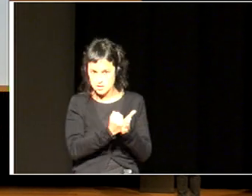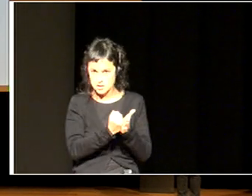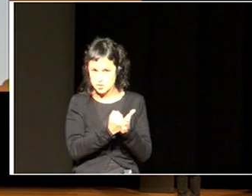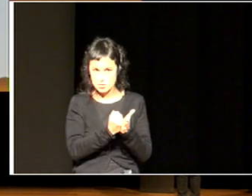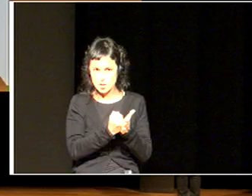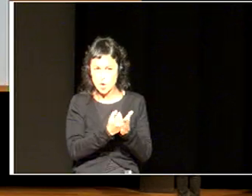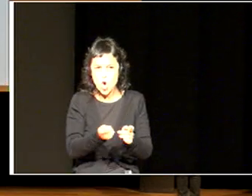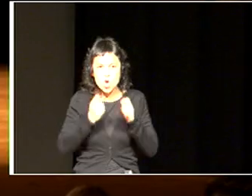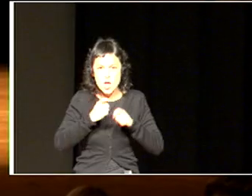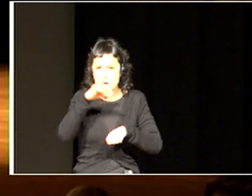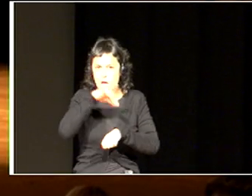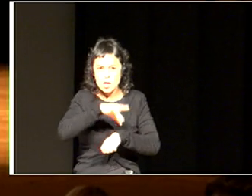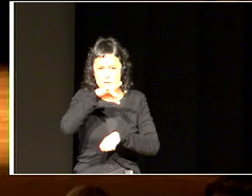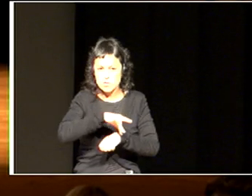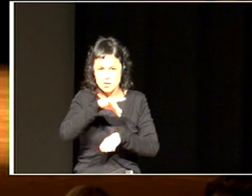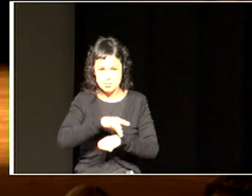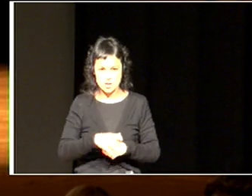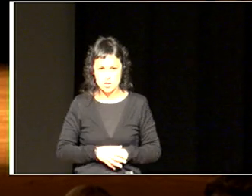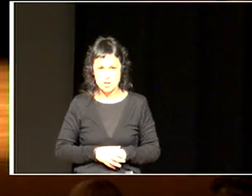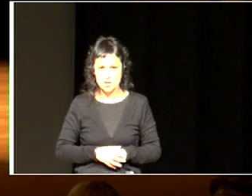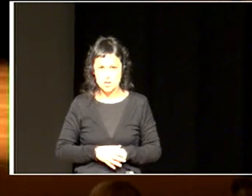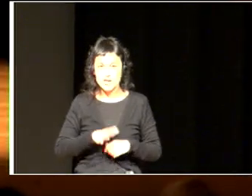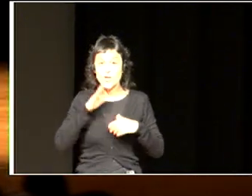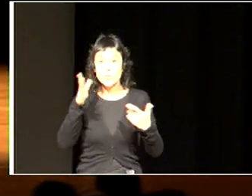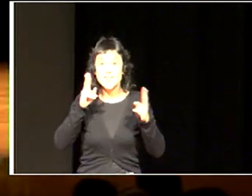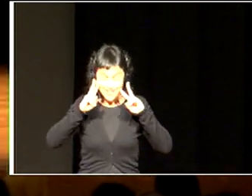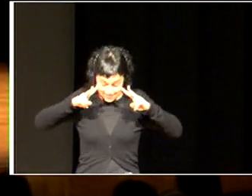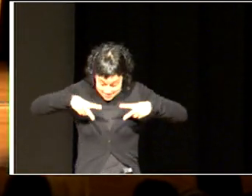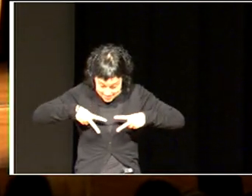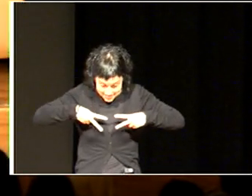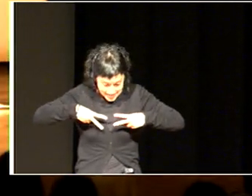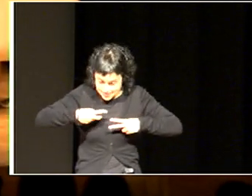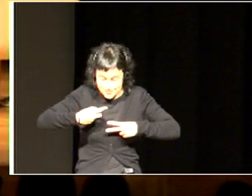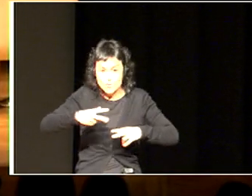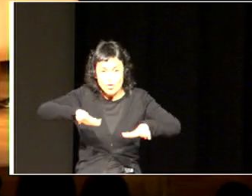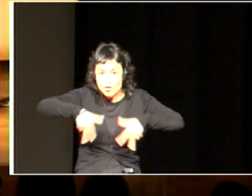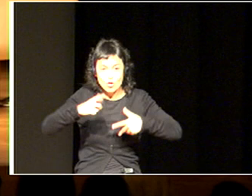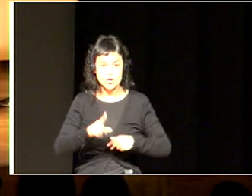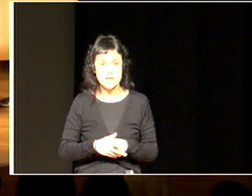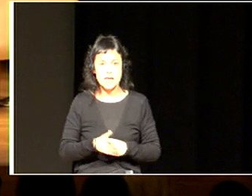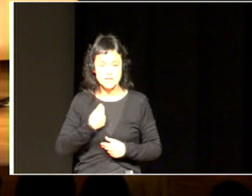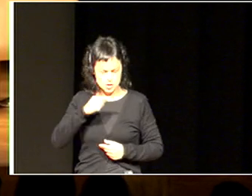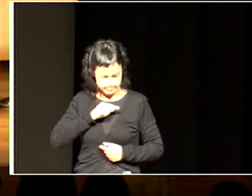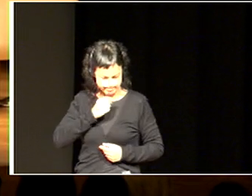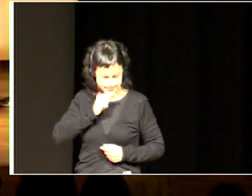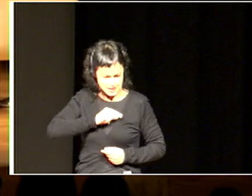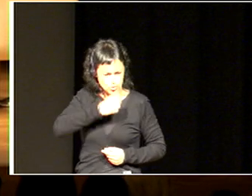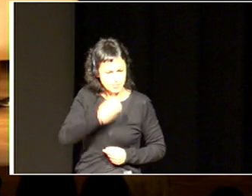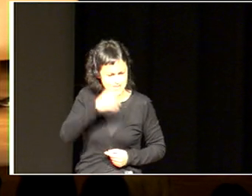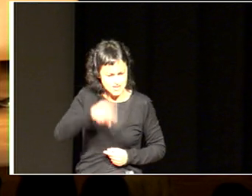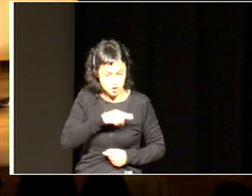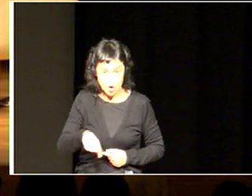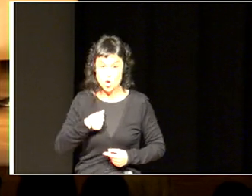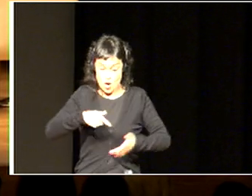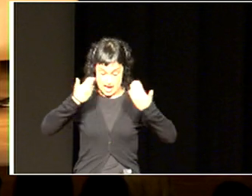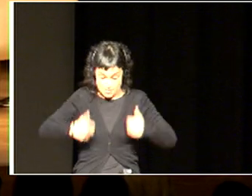enfermado completamente porque nos ha impedido la mirada interna el saber si estamos bien nosotras si nos gustamos a nosotras mismas